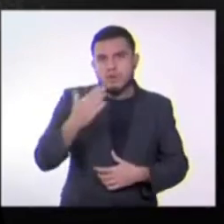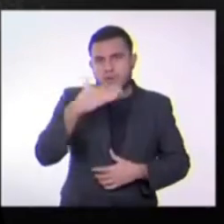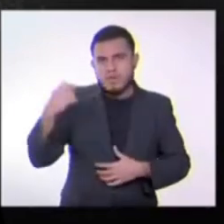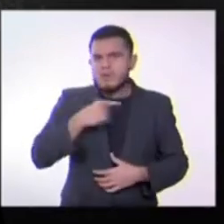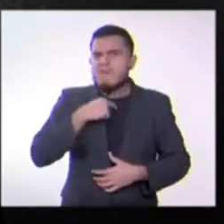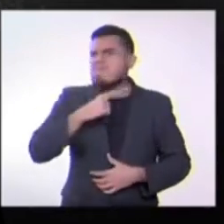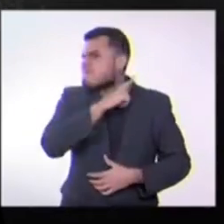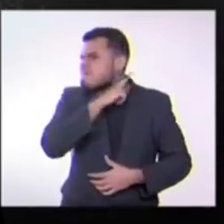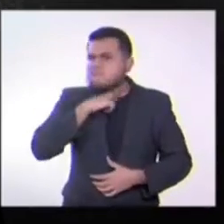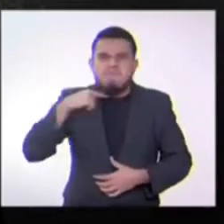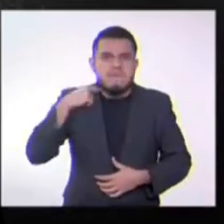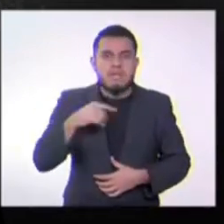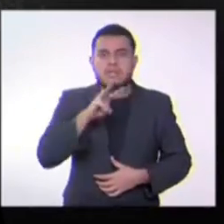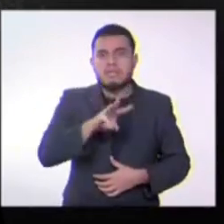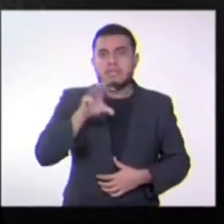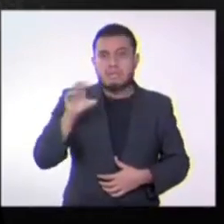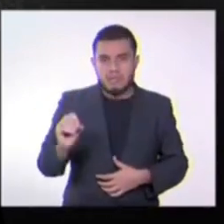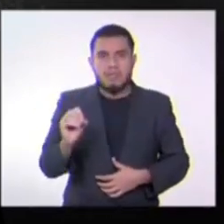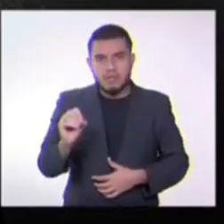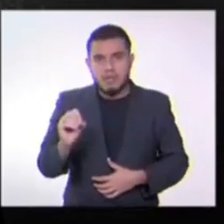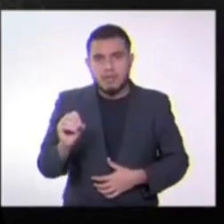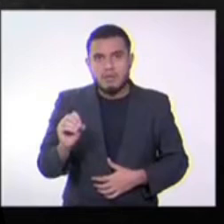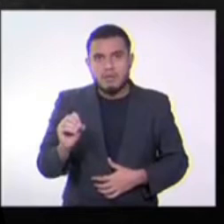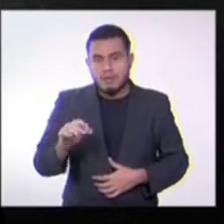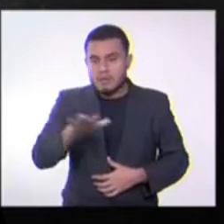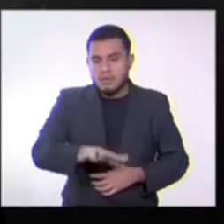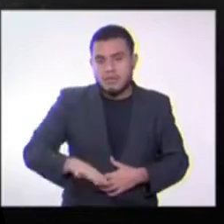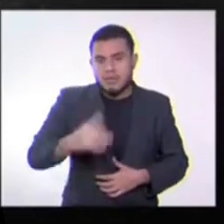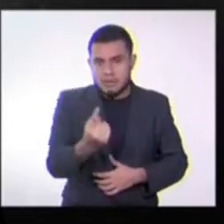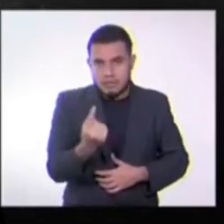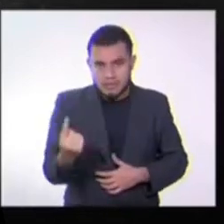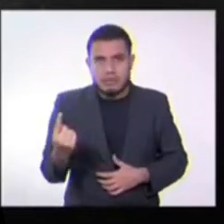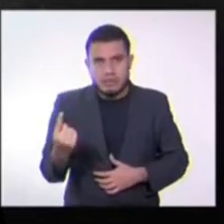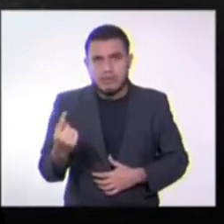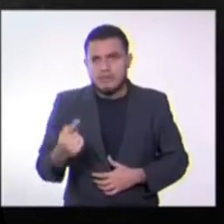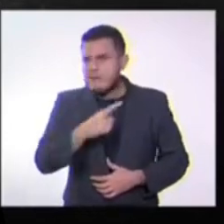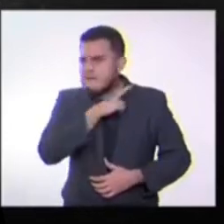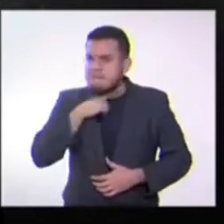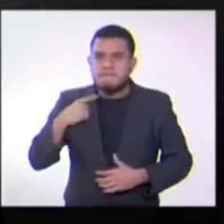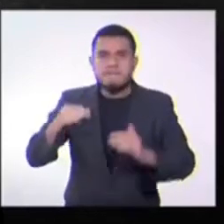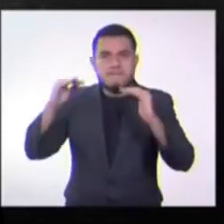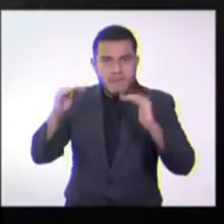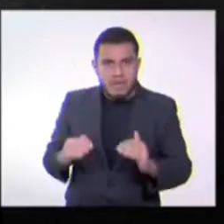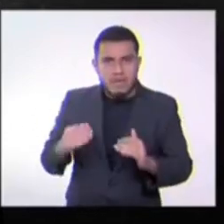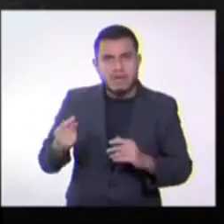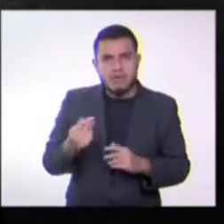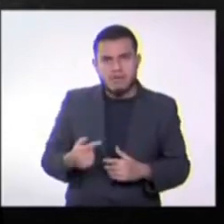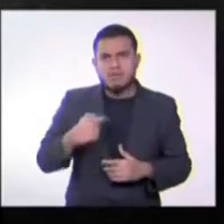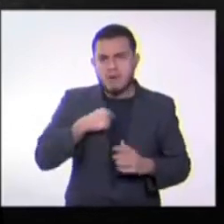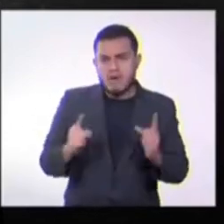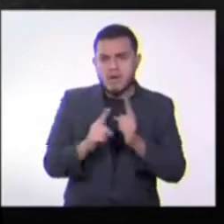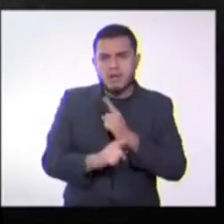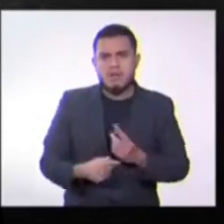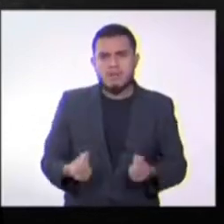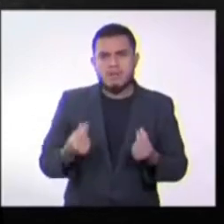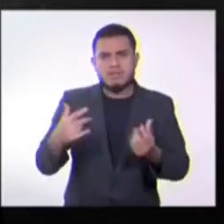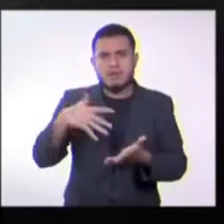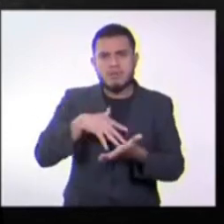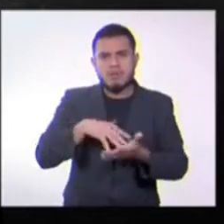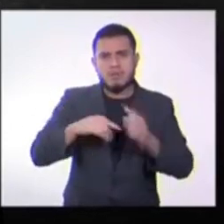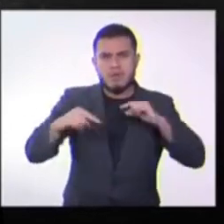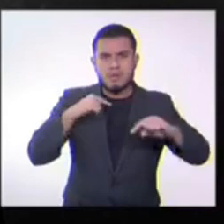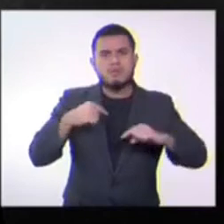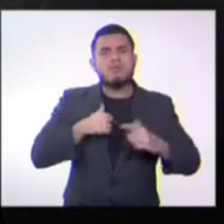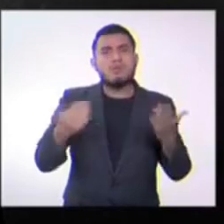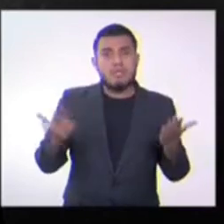ejecutar a casi 30.000 campesinos. Con opresión disminuí la delincuencia, arreglé las finanzas públicas, creé